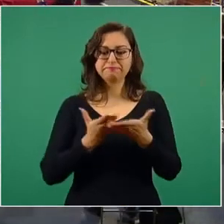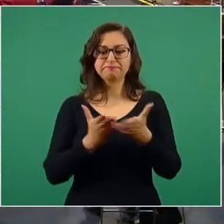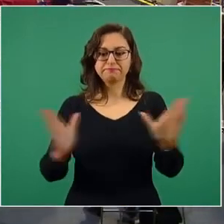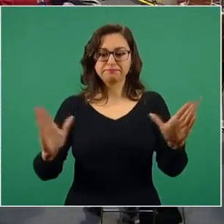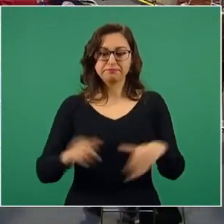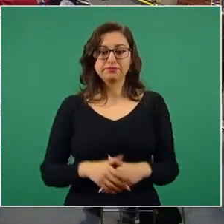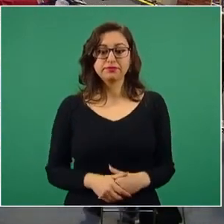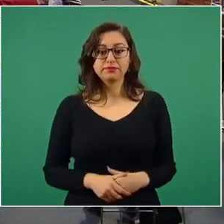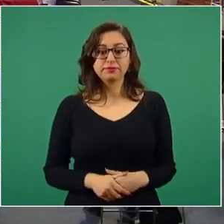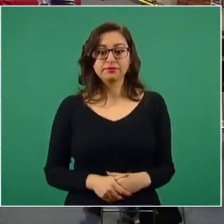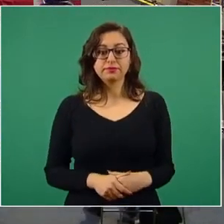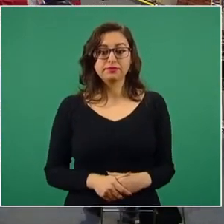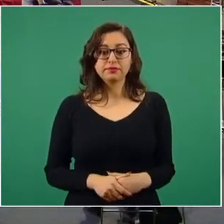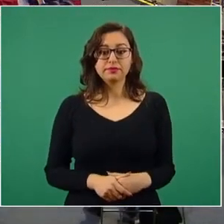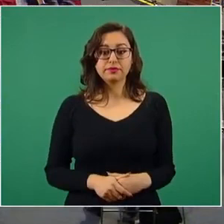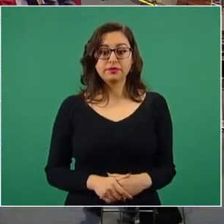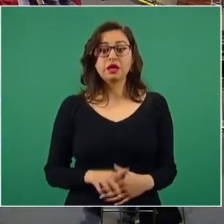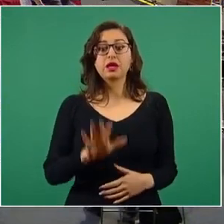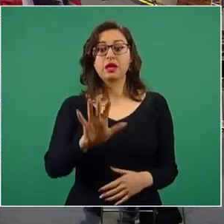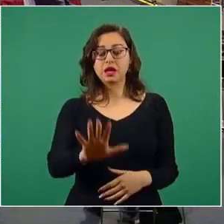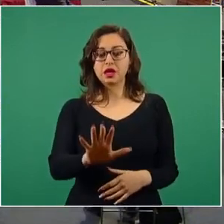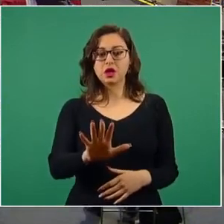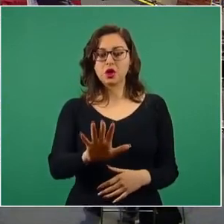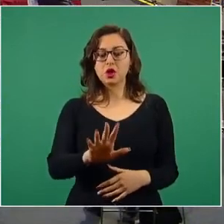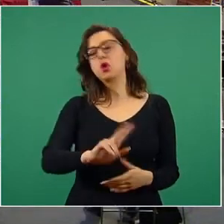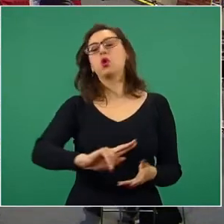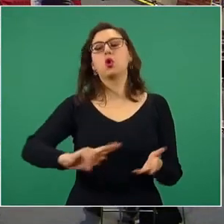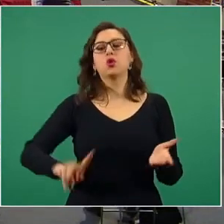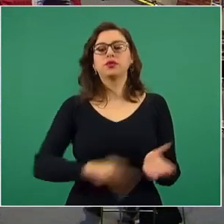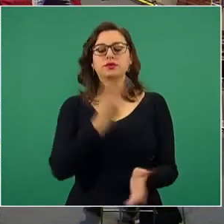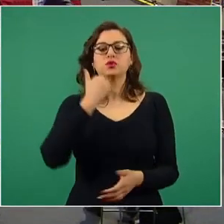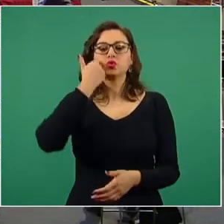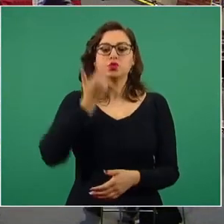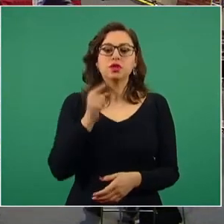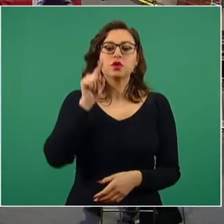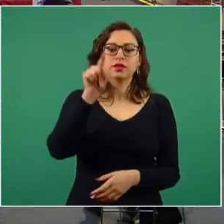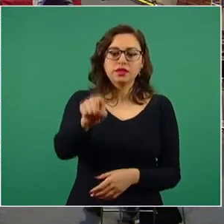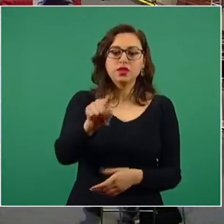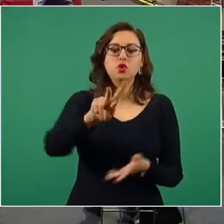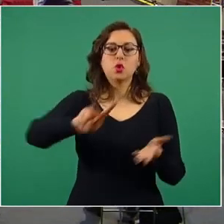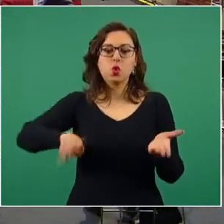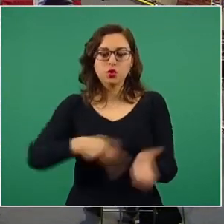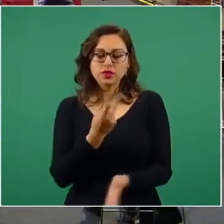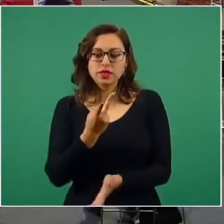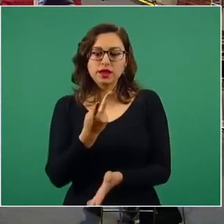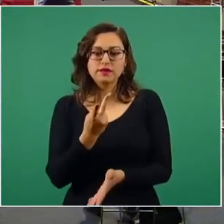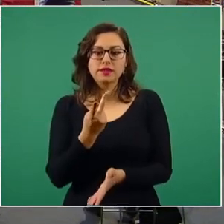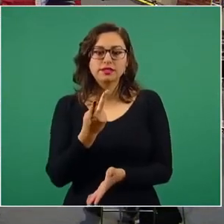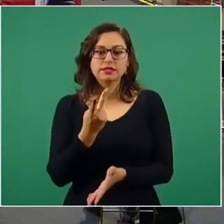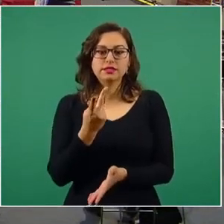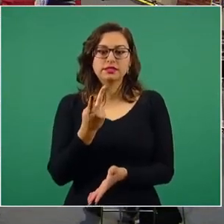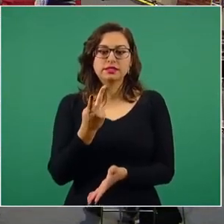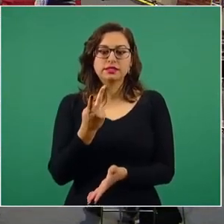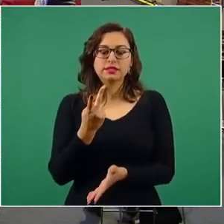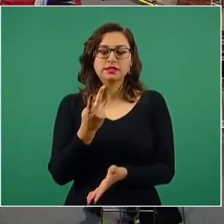Nada más, yo quisiera volverte a dar la palabra, pero si, para tratar de